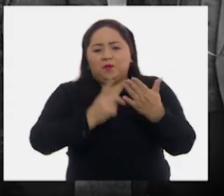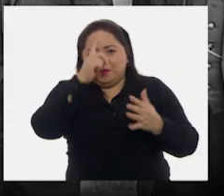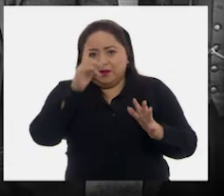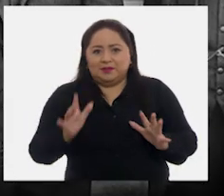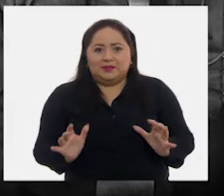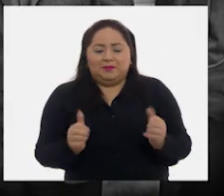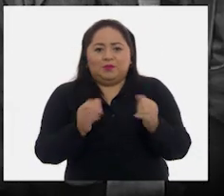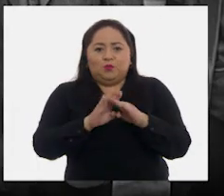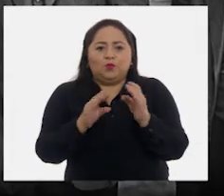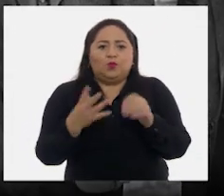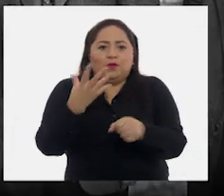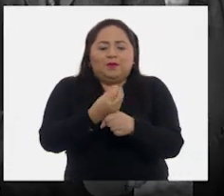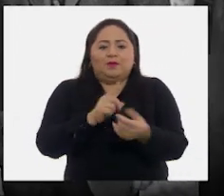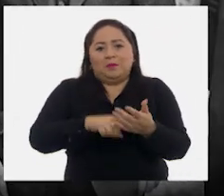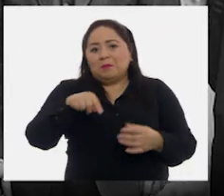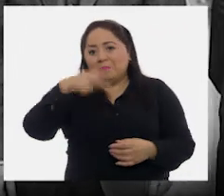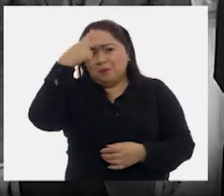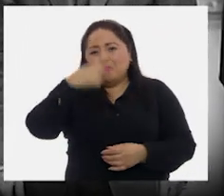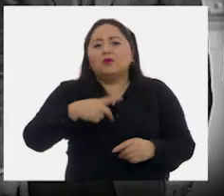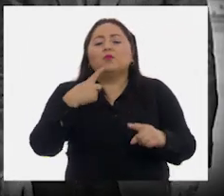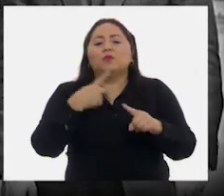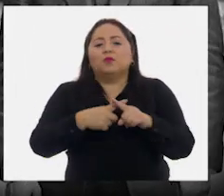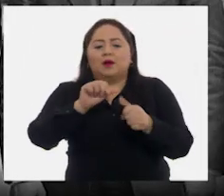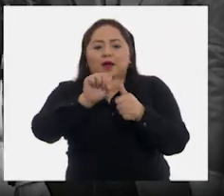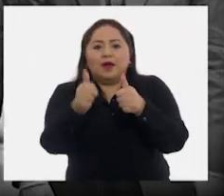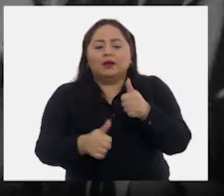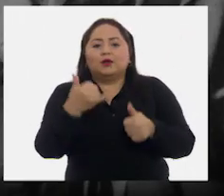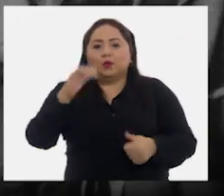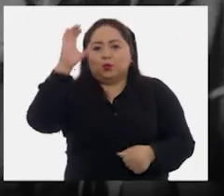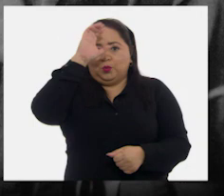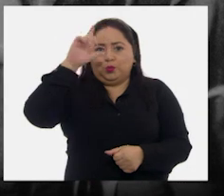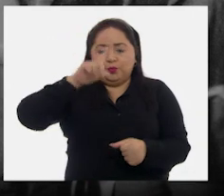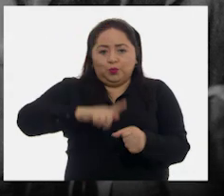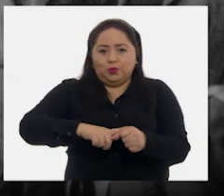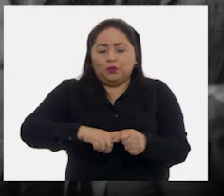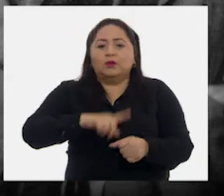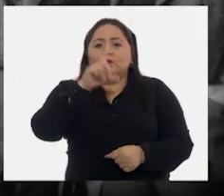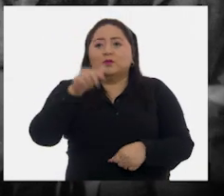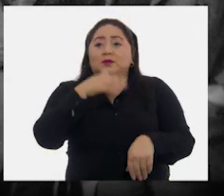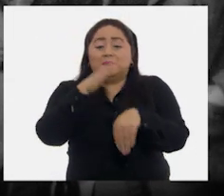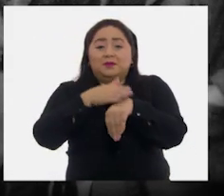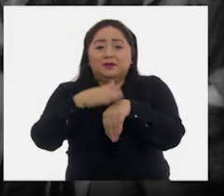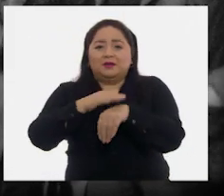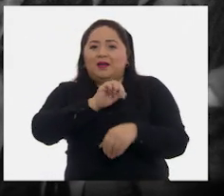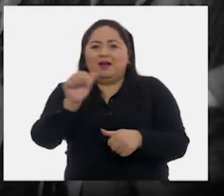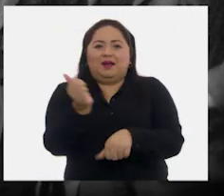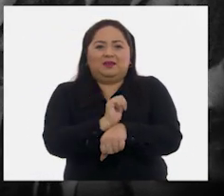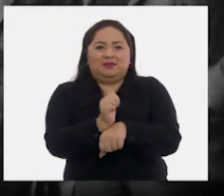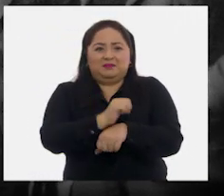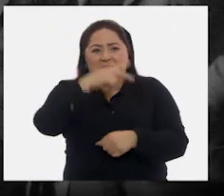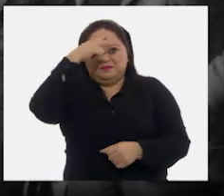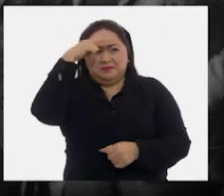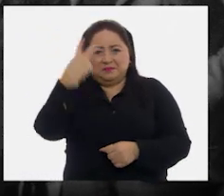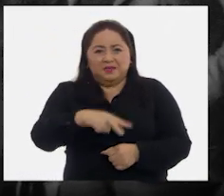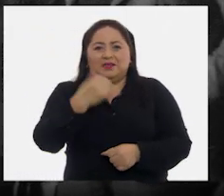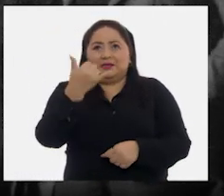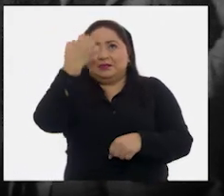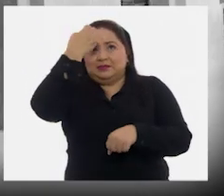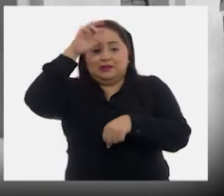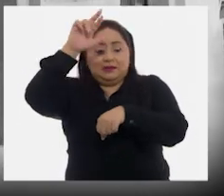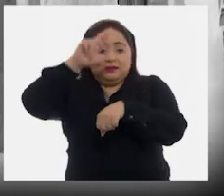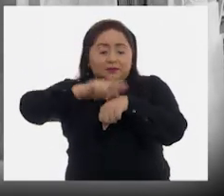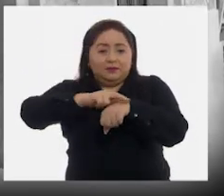y regeneración de México por medio del arte y la cultura. Convocó entonces a artistas mexicanos y